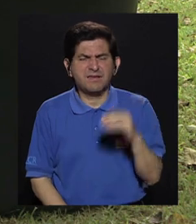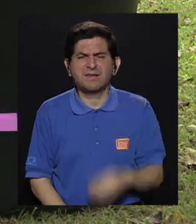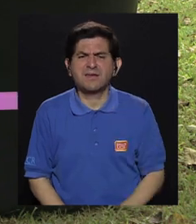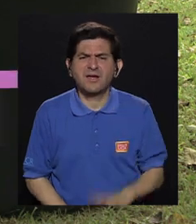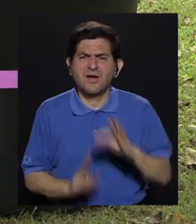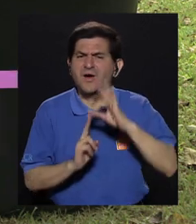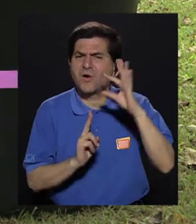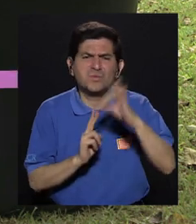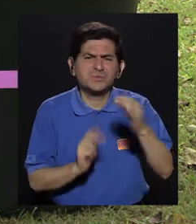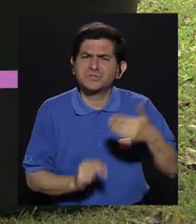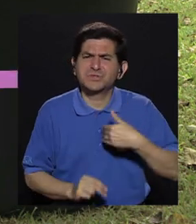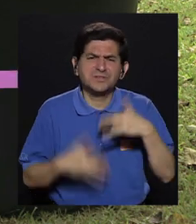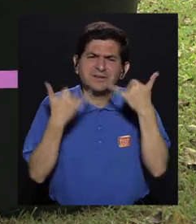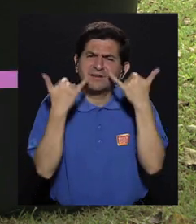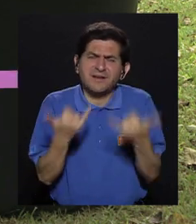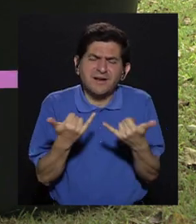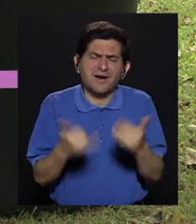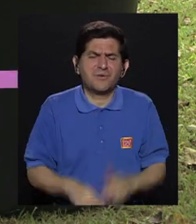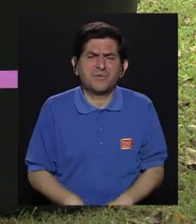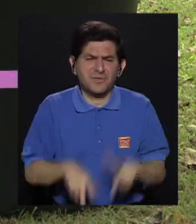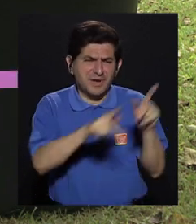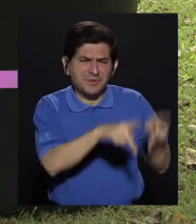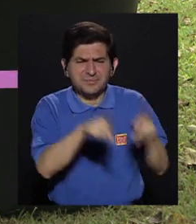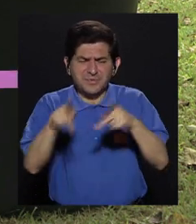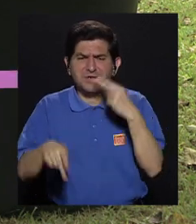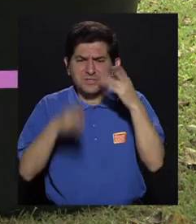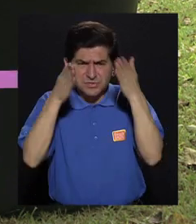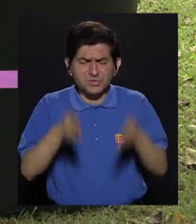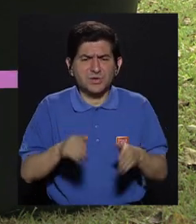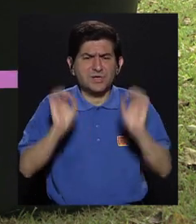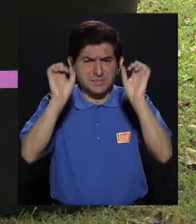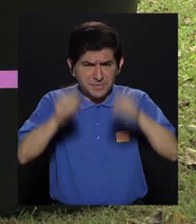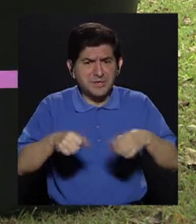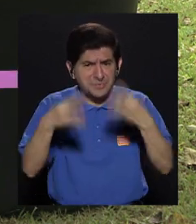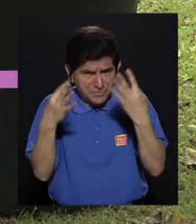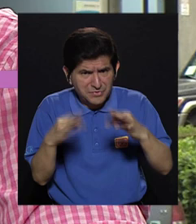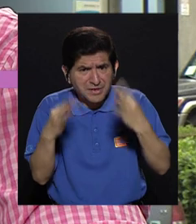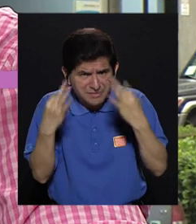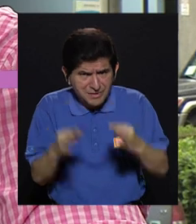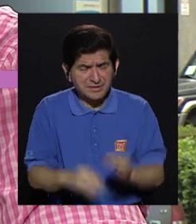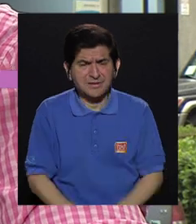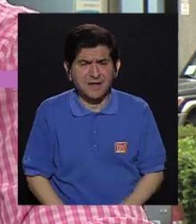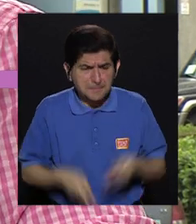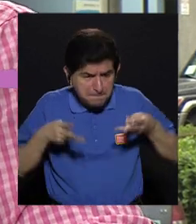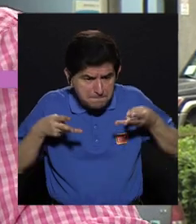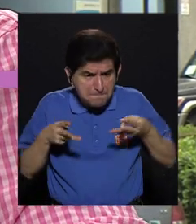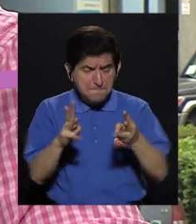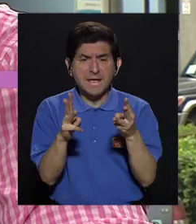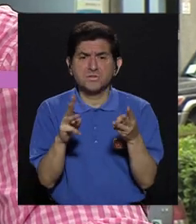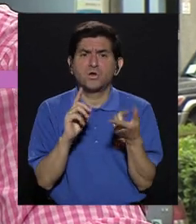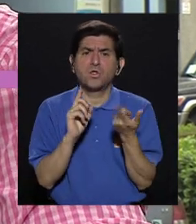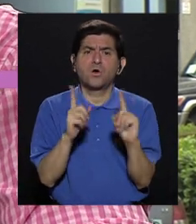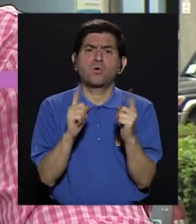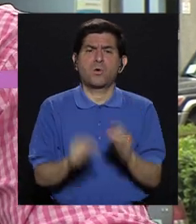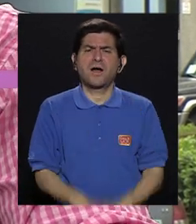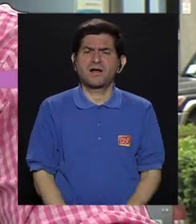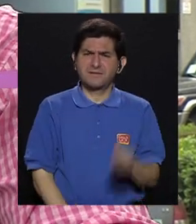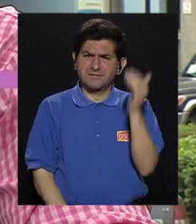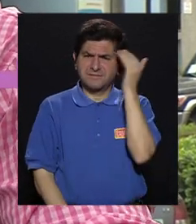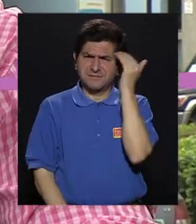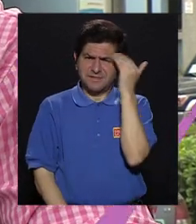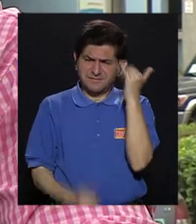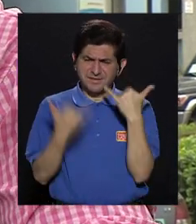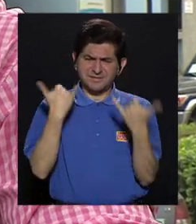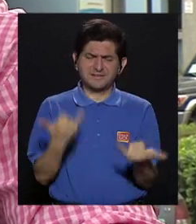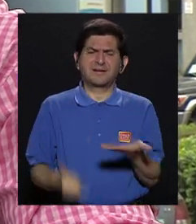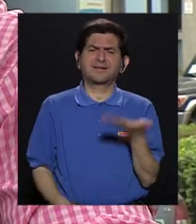entonces tienen ahorita los fumadores para lograrlo? O sea, ¿a qué métodos pueden recurrir? ¿Qué se